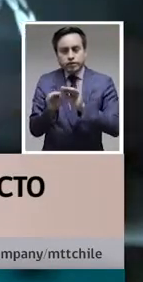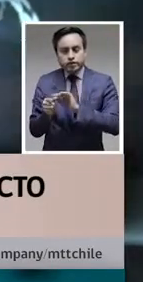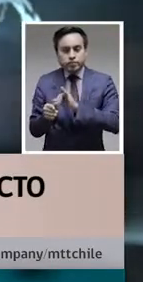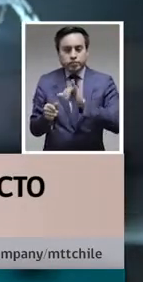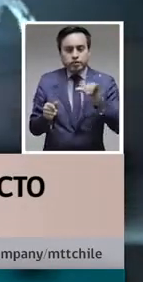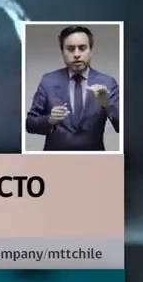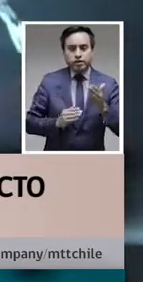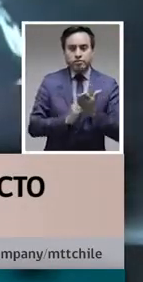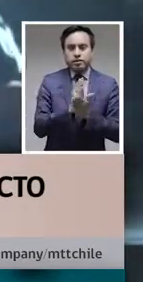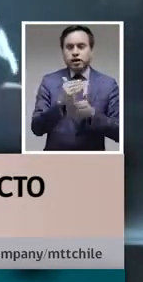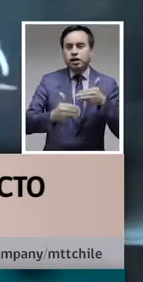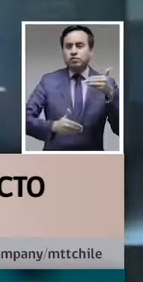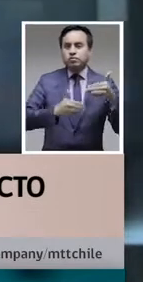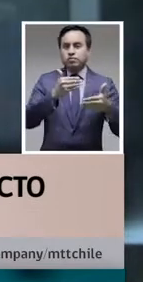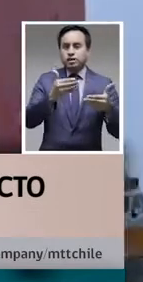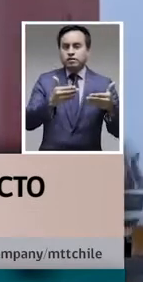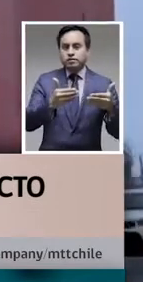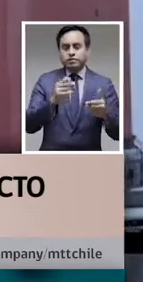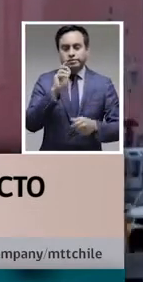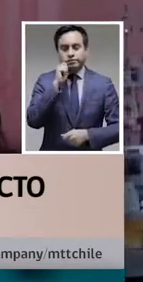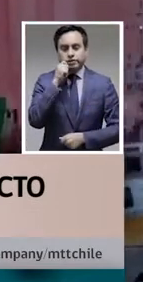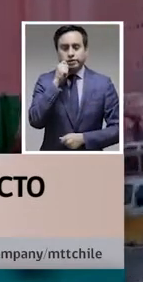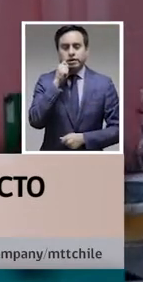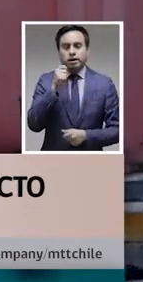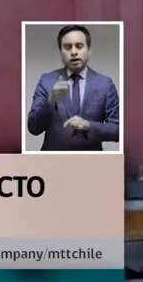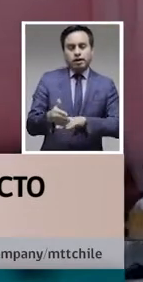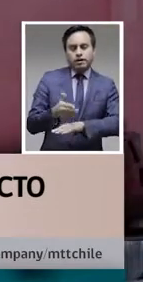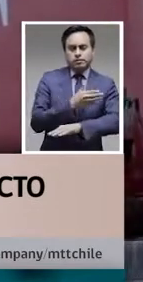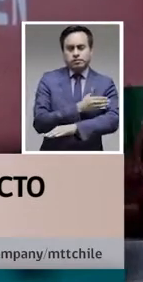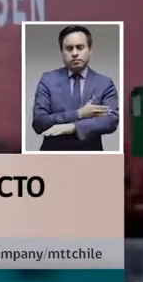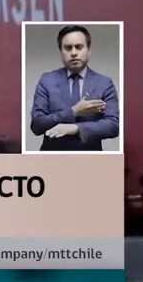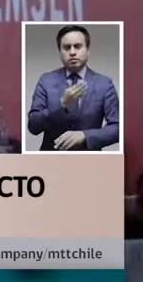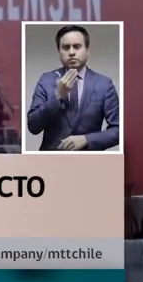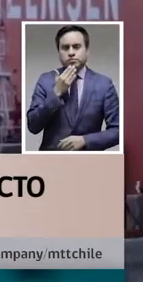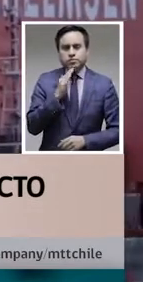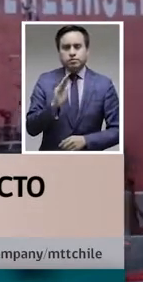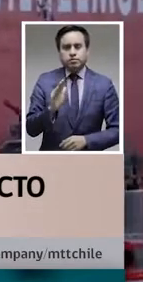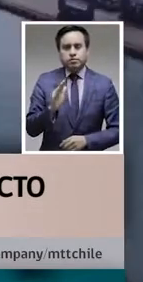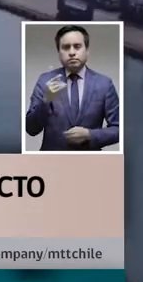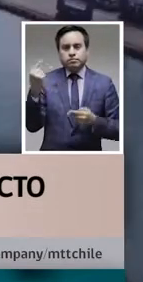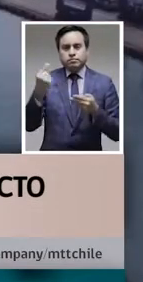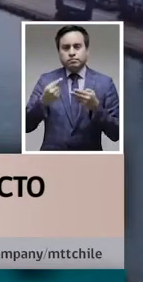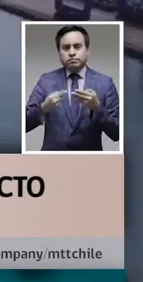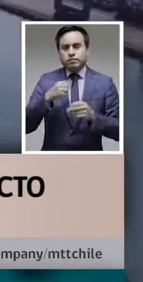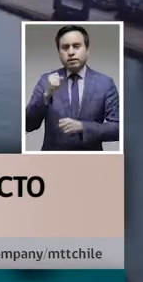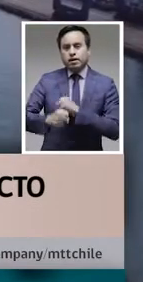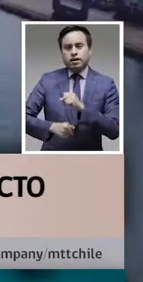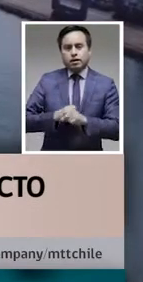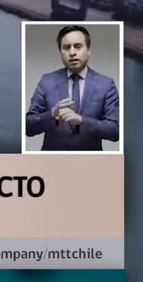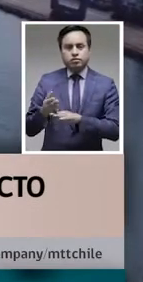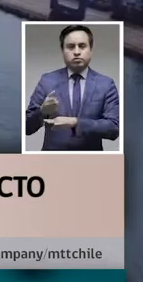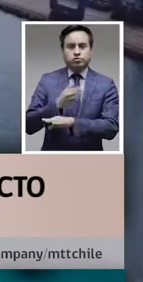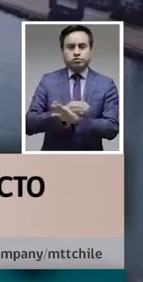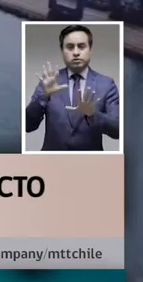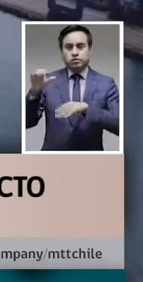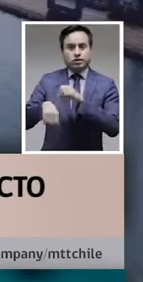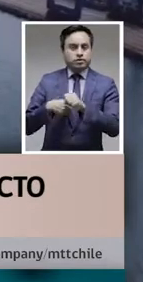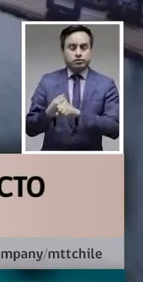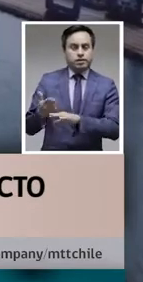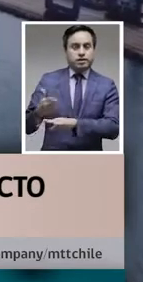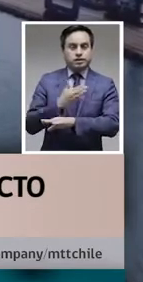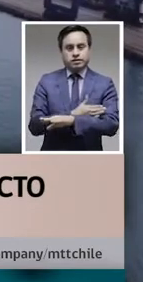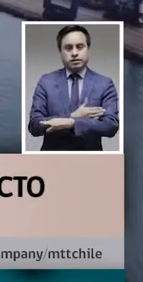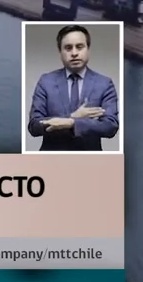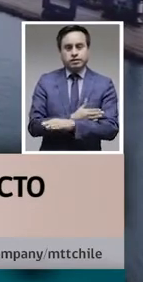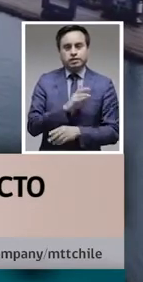pueda empezar a operar. Por lo tanto, tenemos que anticiparnos en varios años, en una década